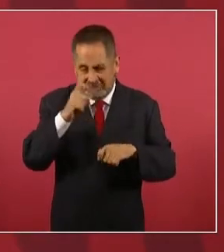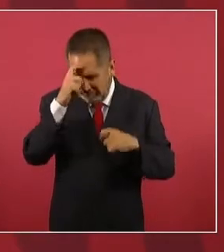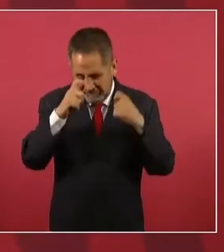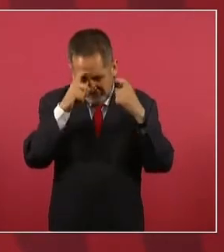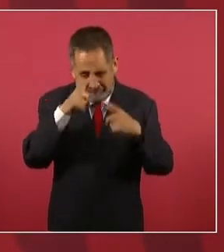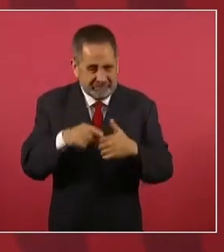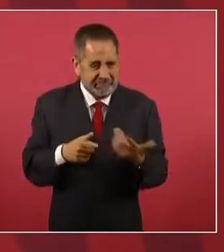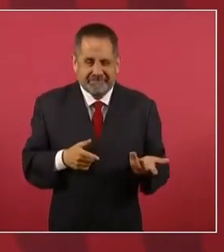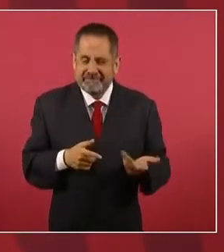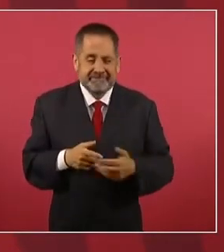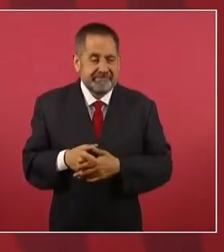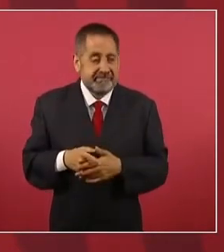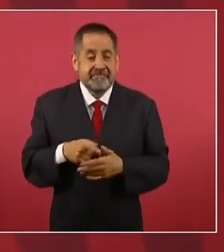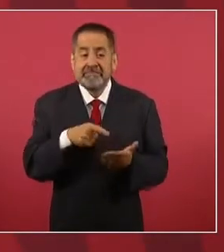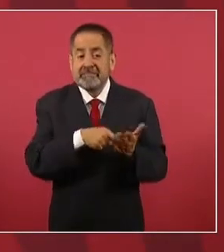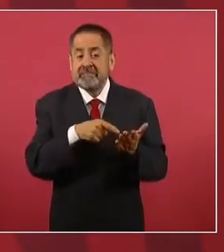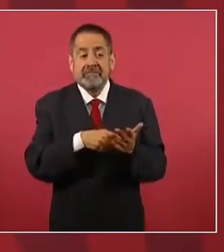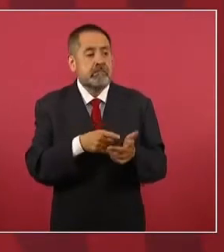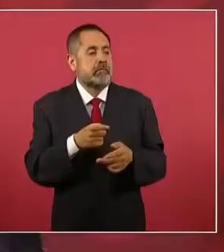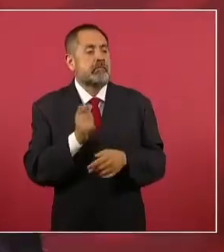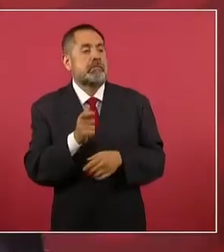y que defienda